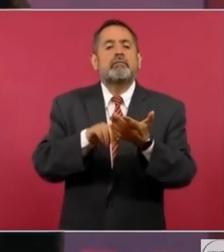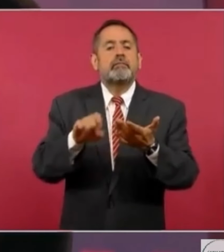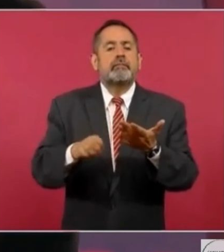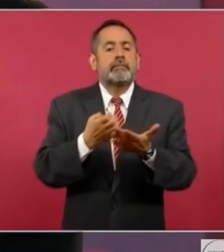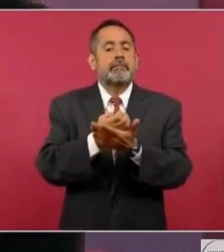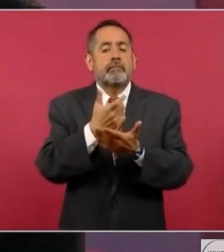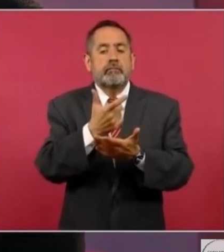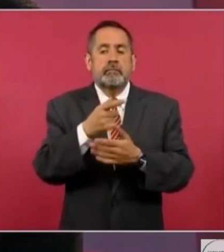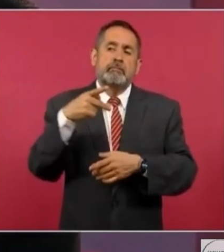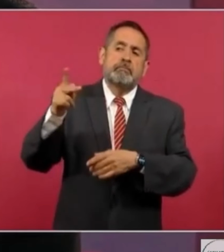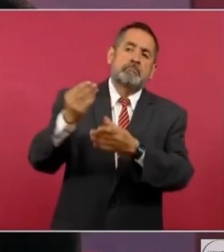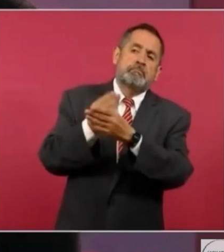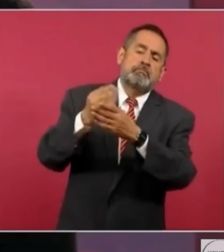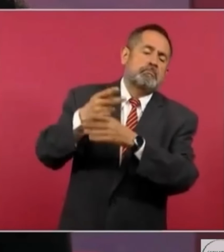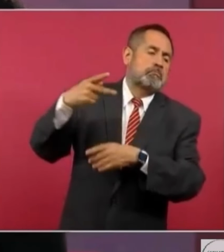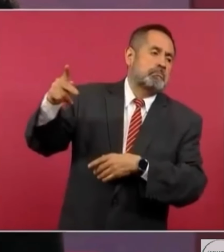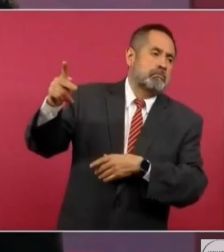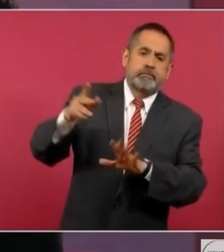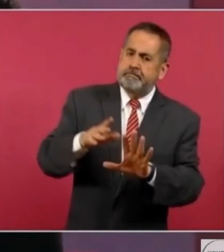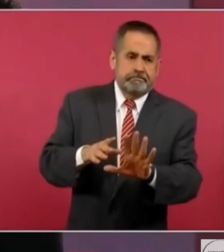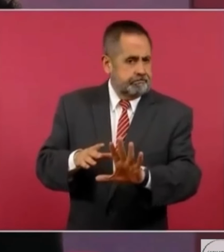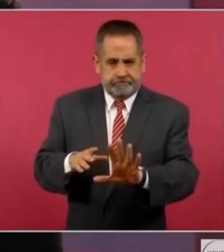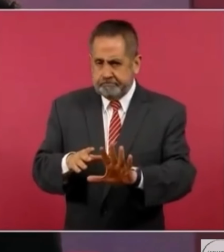eso es un asunto de los técnicos.